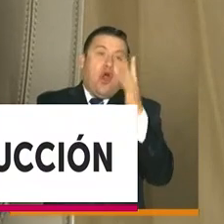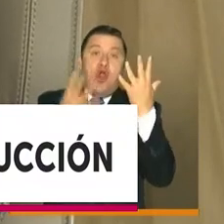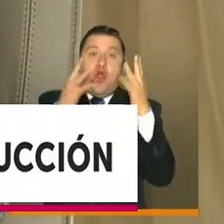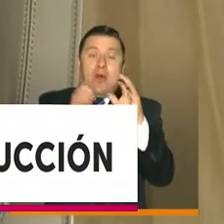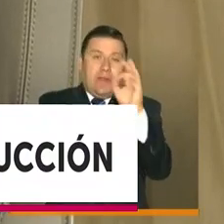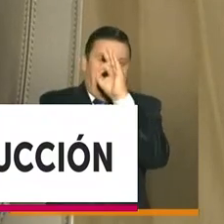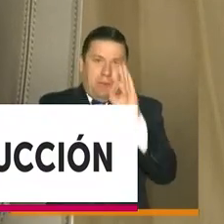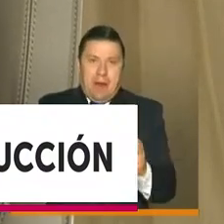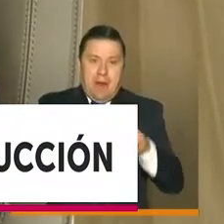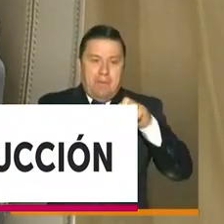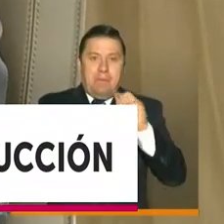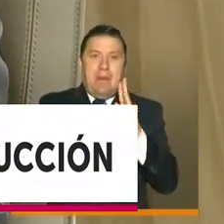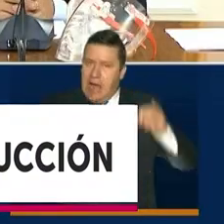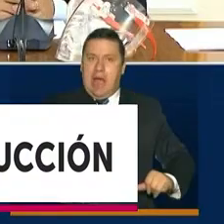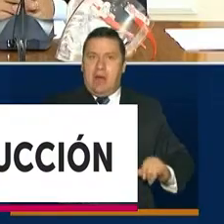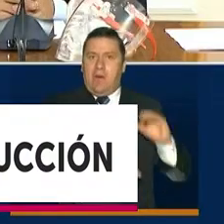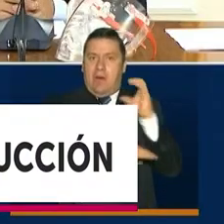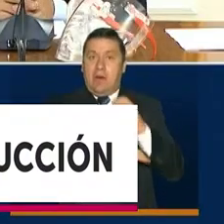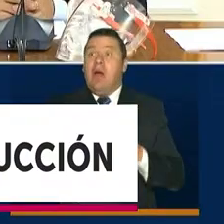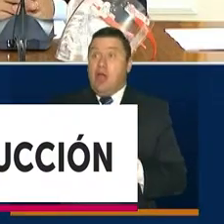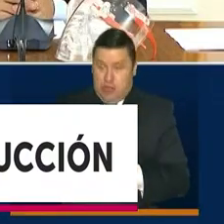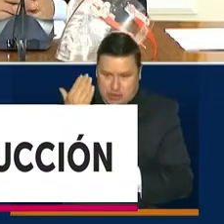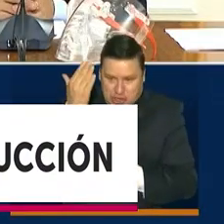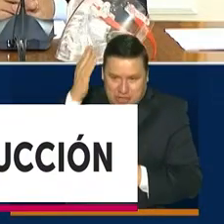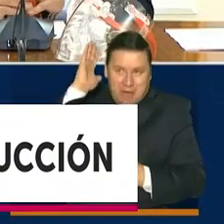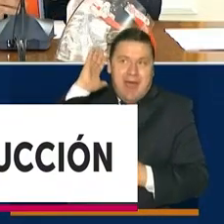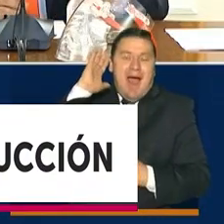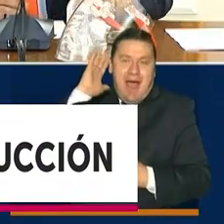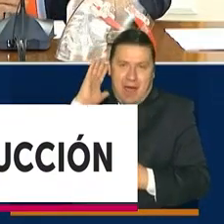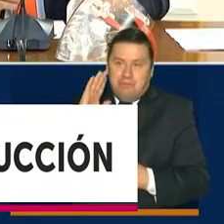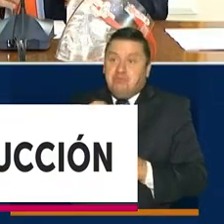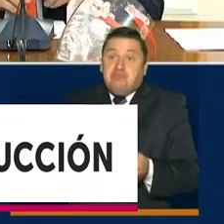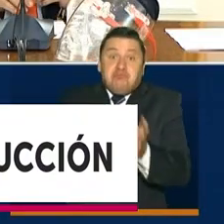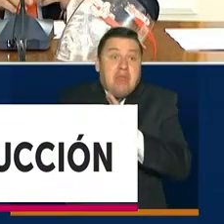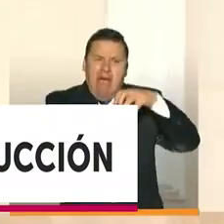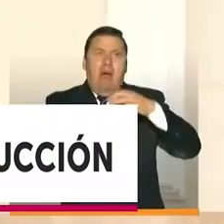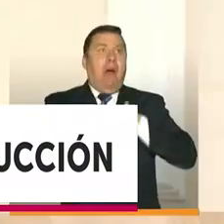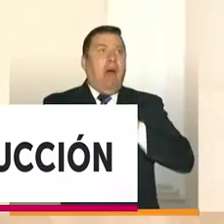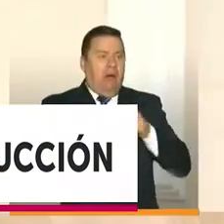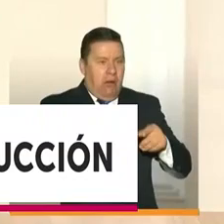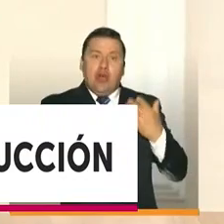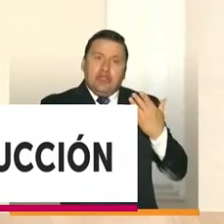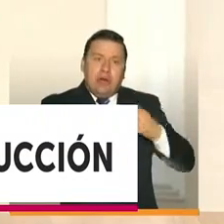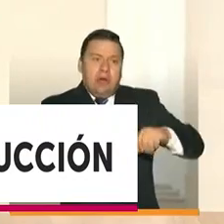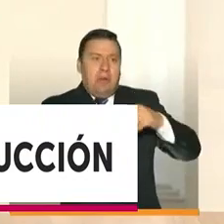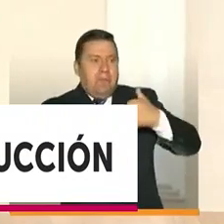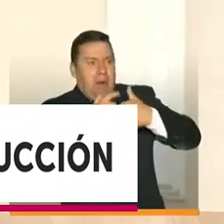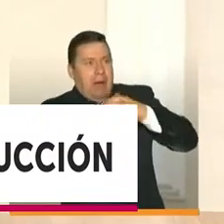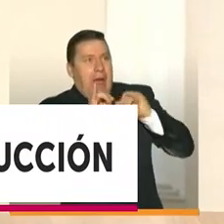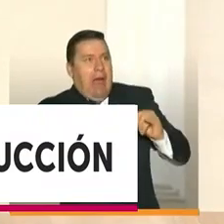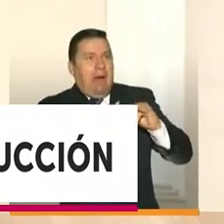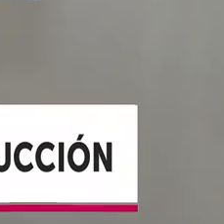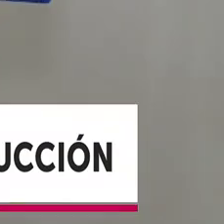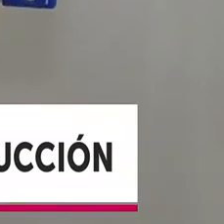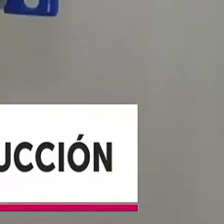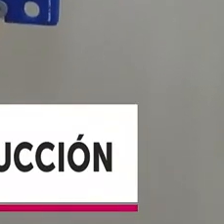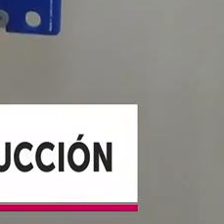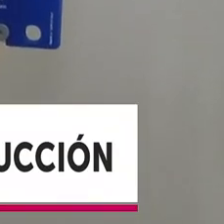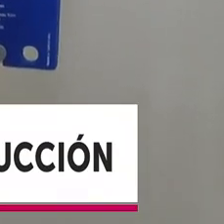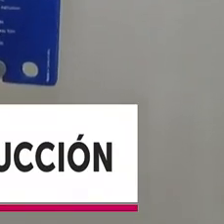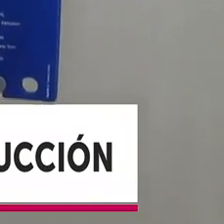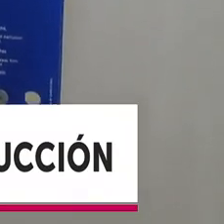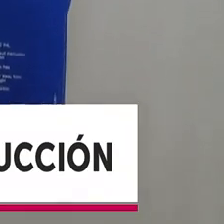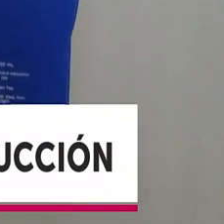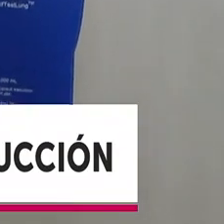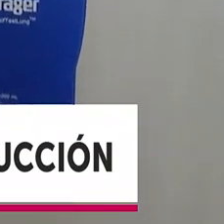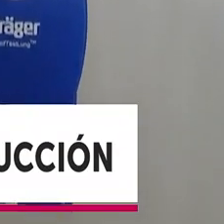90% del PIB de edificaciones. El ministro de Salud confirmó la adquisición de unos 2.817 equipos de respiradores por valor de